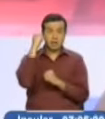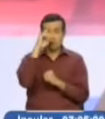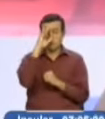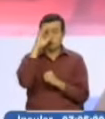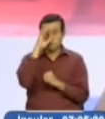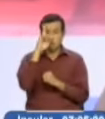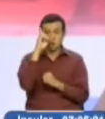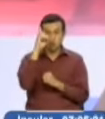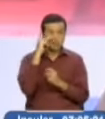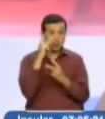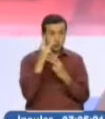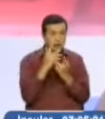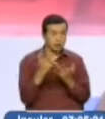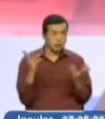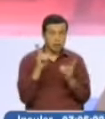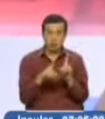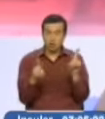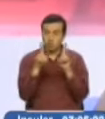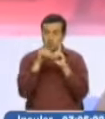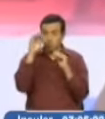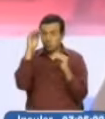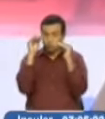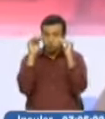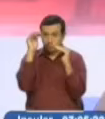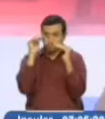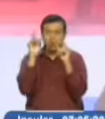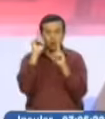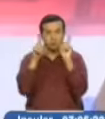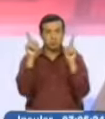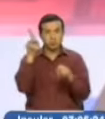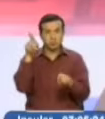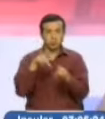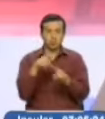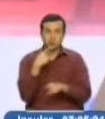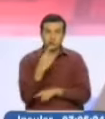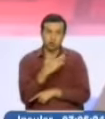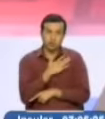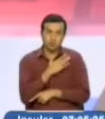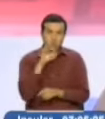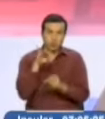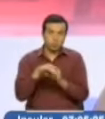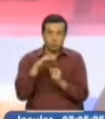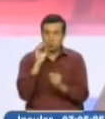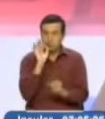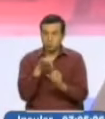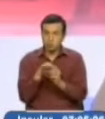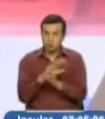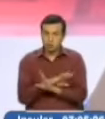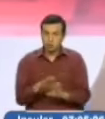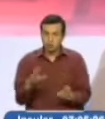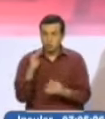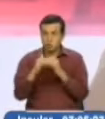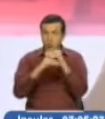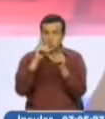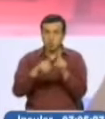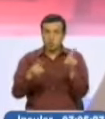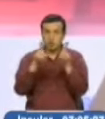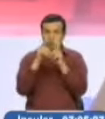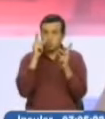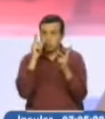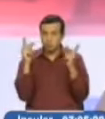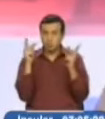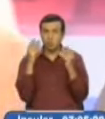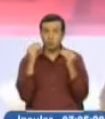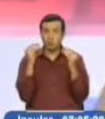ya viendo con detenimiento las cifras, a pesar de que muchos analistas, me incluyo, yo, si el voto no se endosa, ya viendo los resultados, hay un